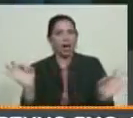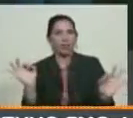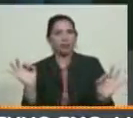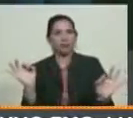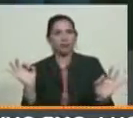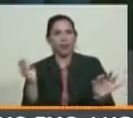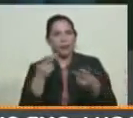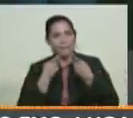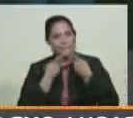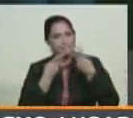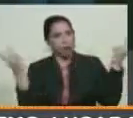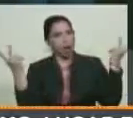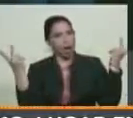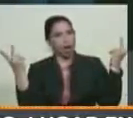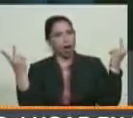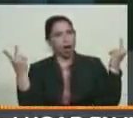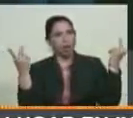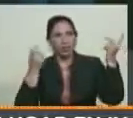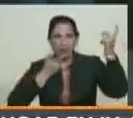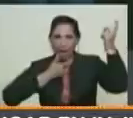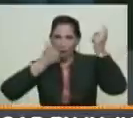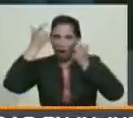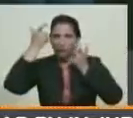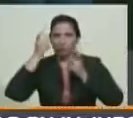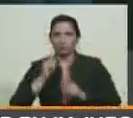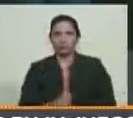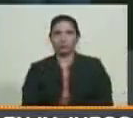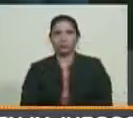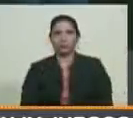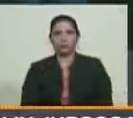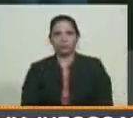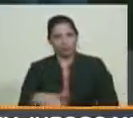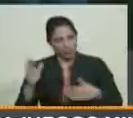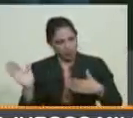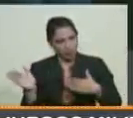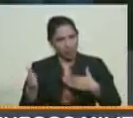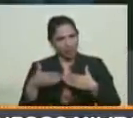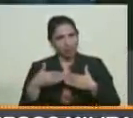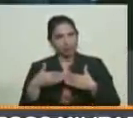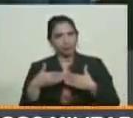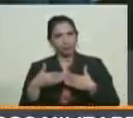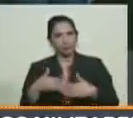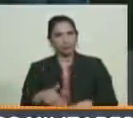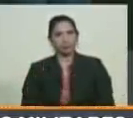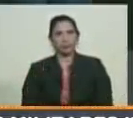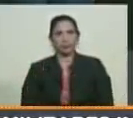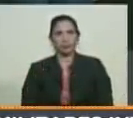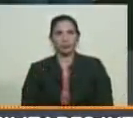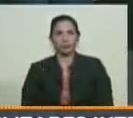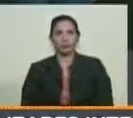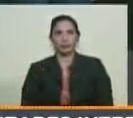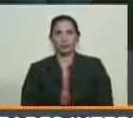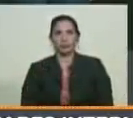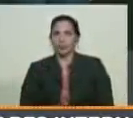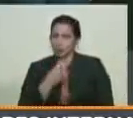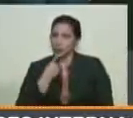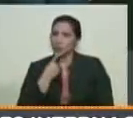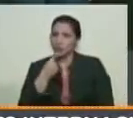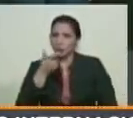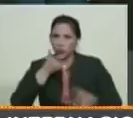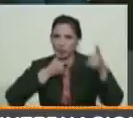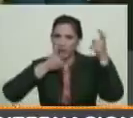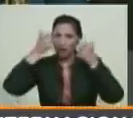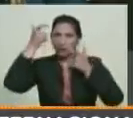decir como dijo el comandante Chávez. Para cerrar, lo voy a decir como dijo el comandante Hugo